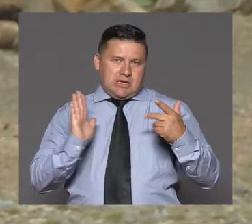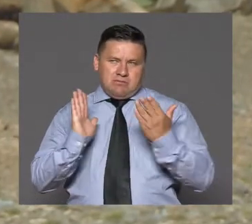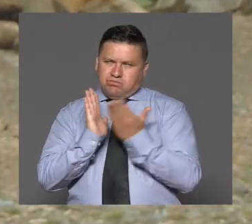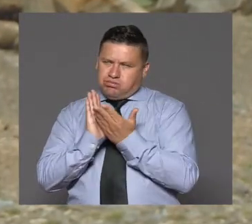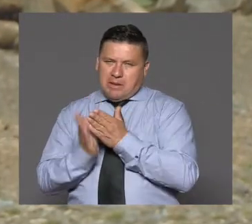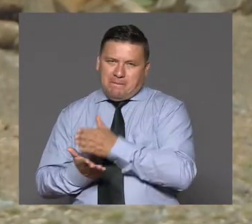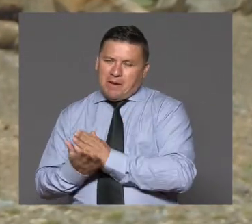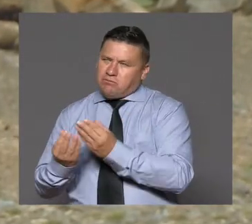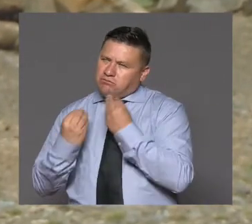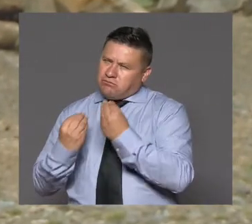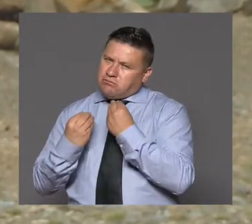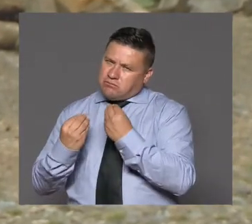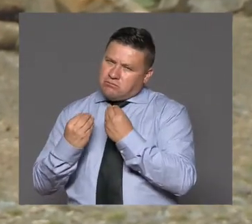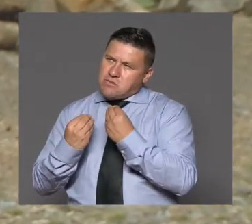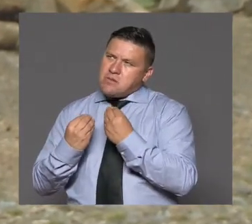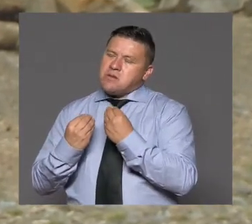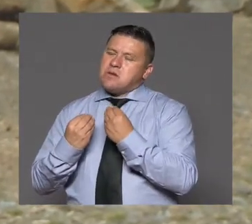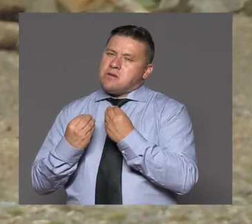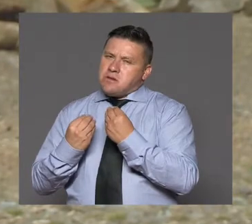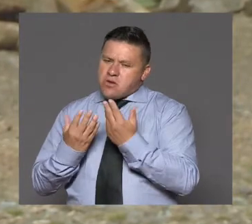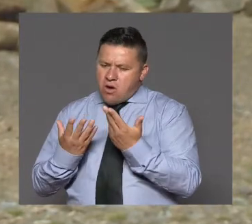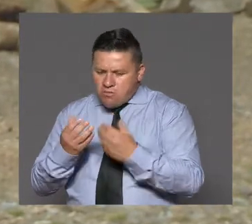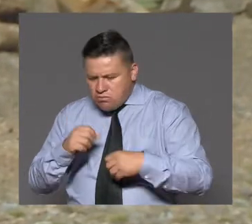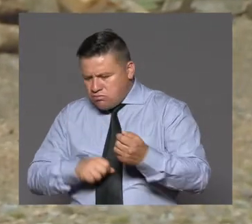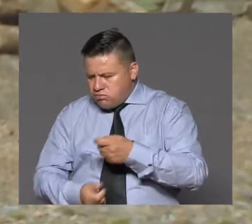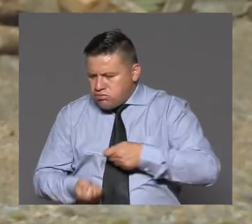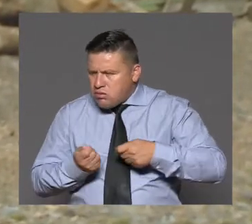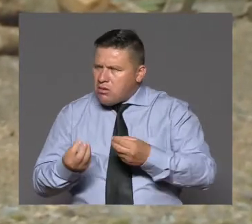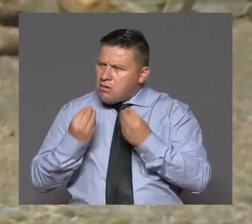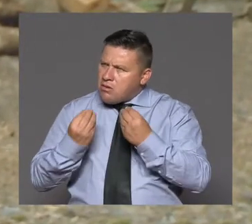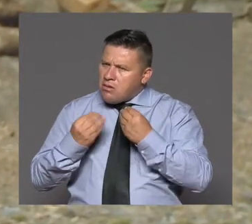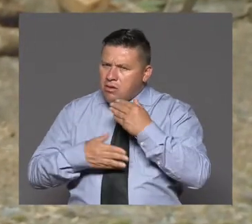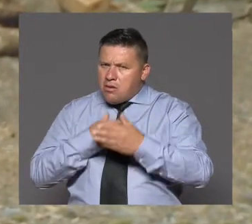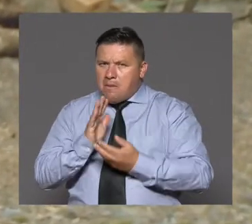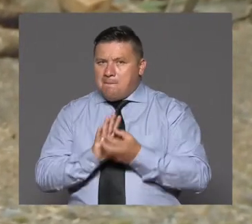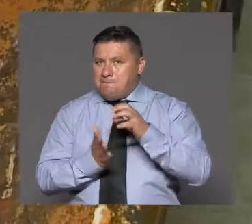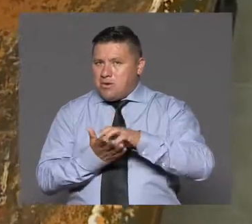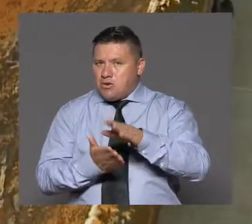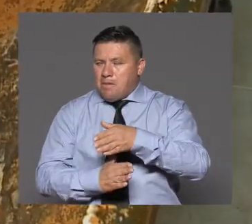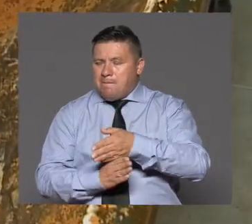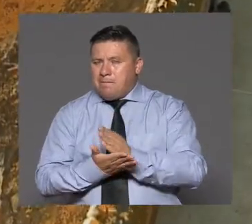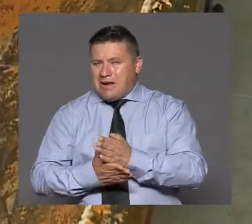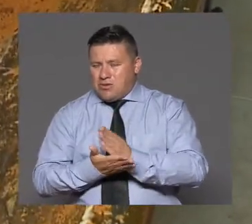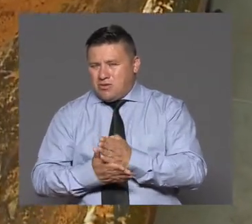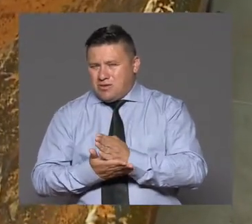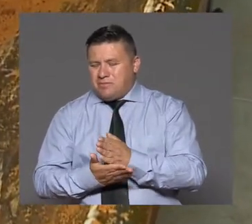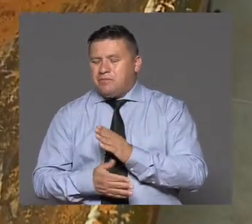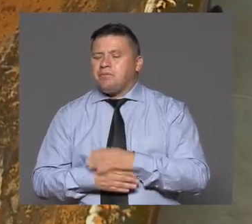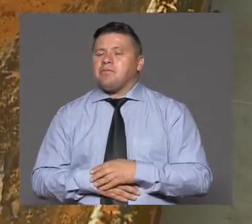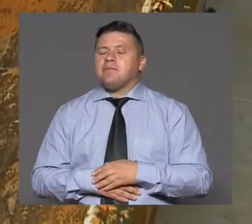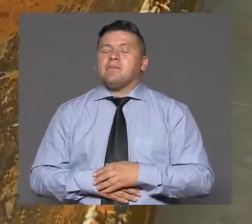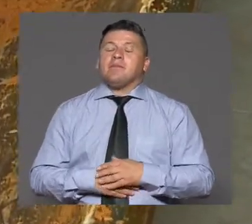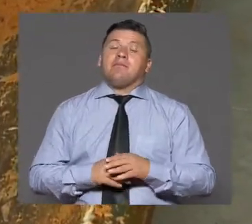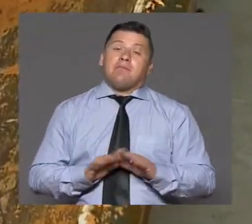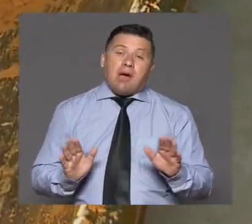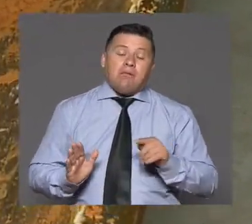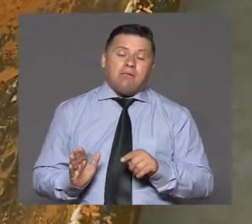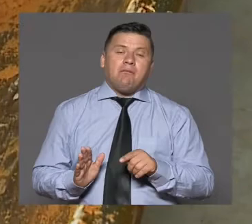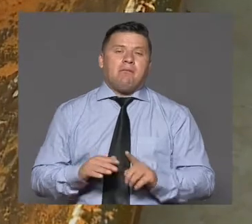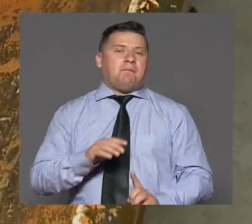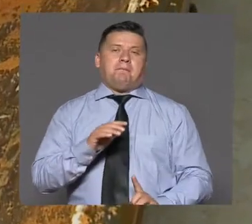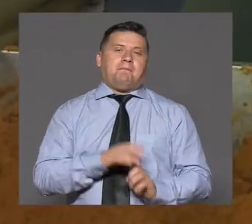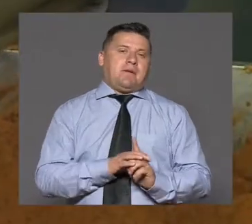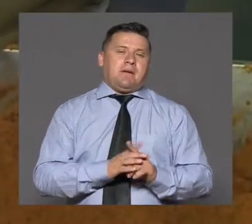agroindustria panelera. Nos enseñaron a diversificar a raíz de los productos paneleros, pues de la panela, y de ahí